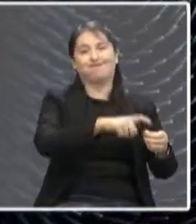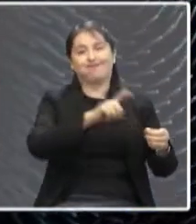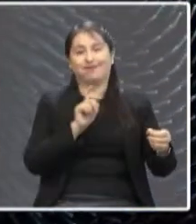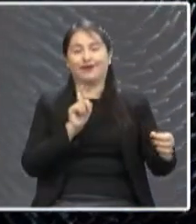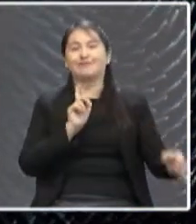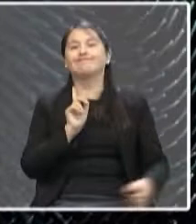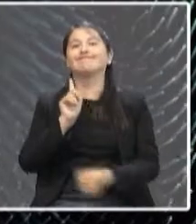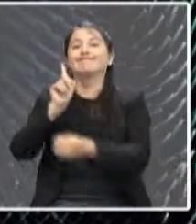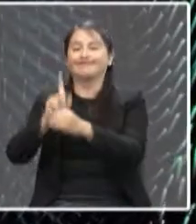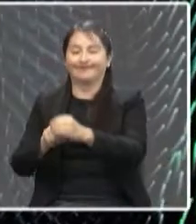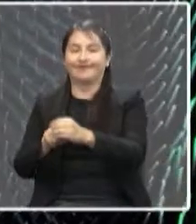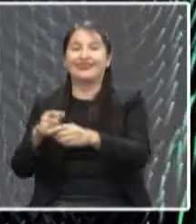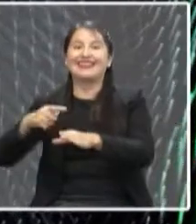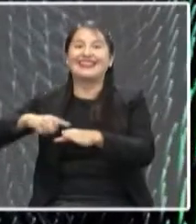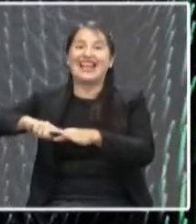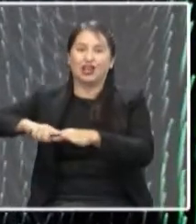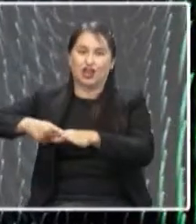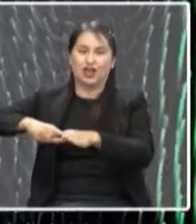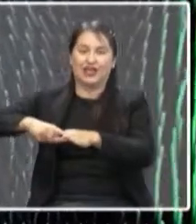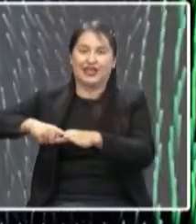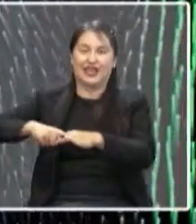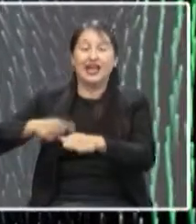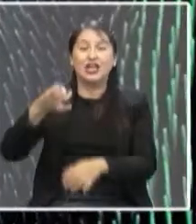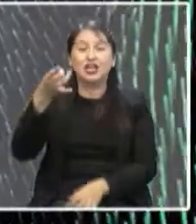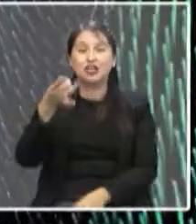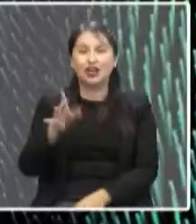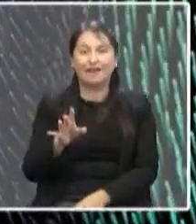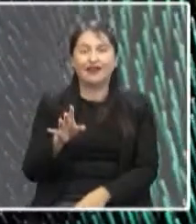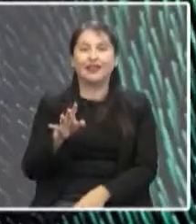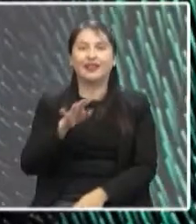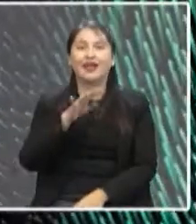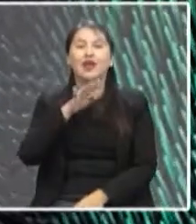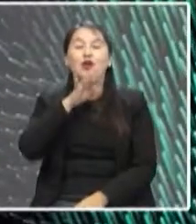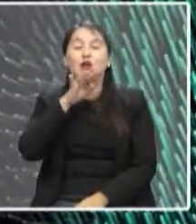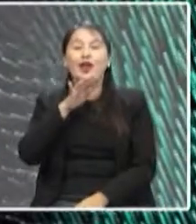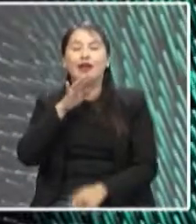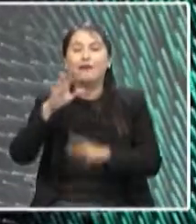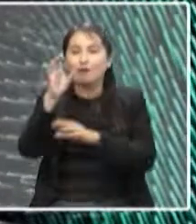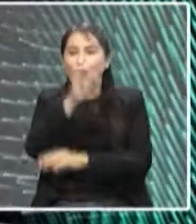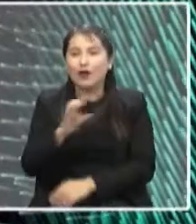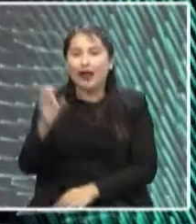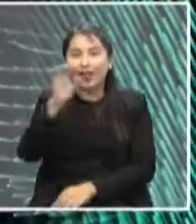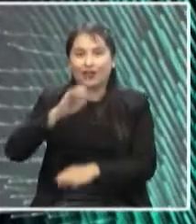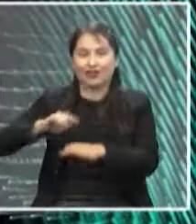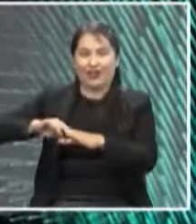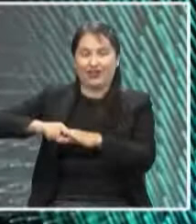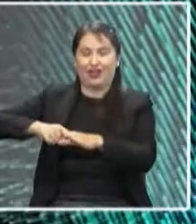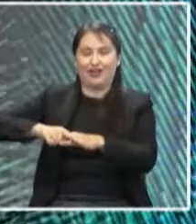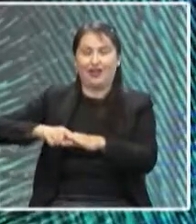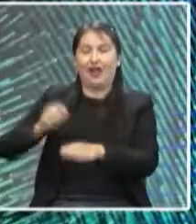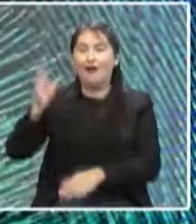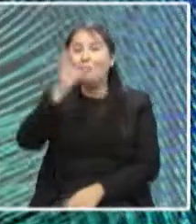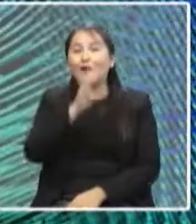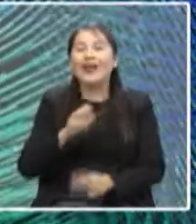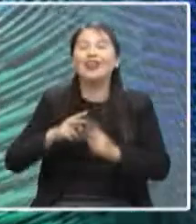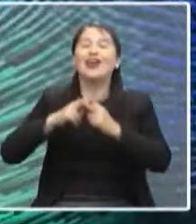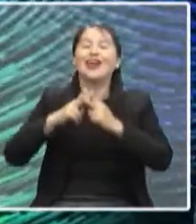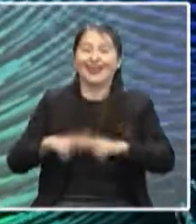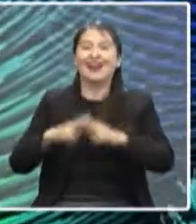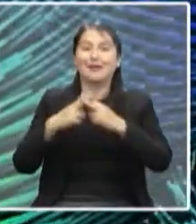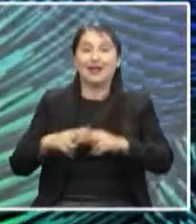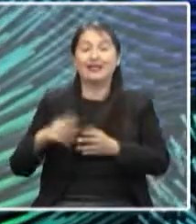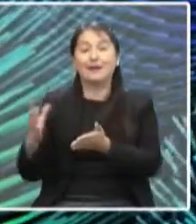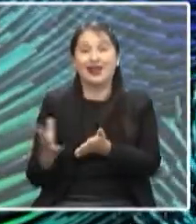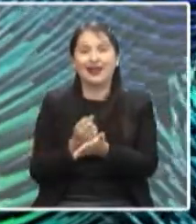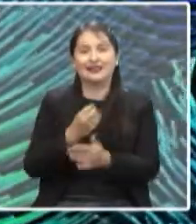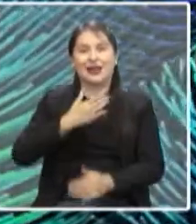Y solo pude hacer eso, no buscando tecnología, sino buscando herramientas para alcanzar mi objetivo,